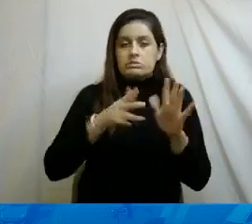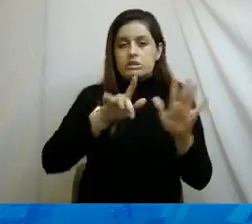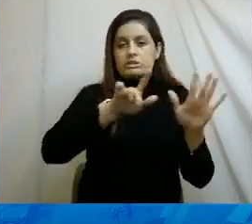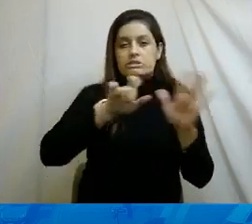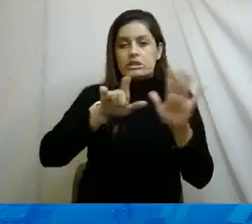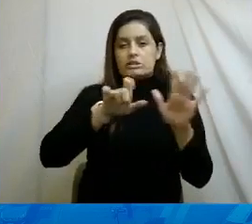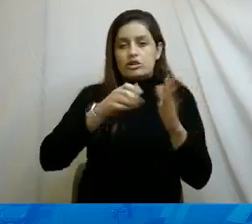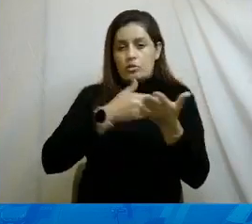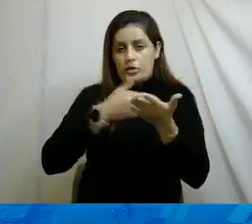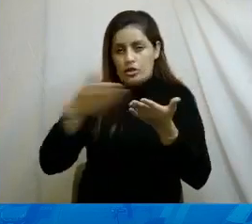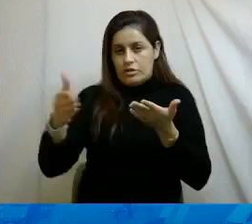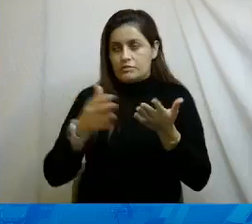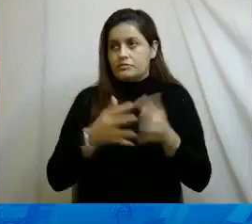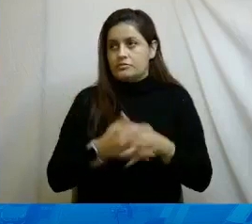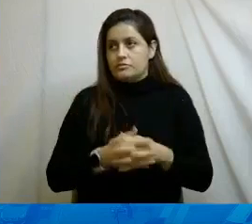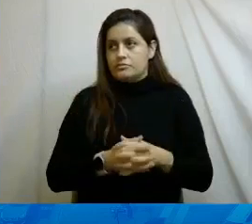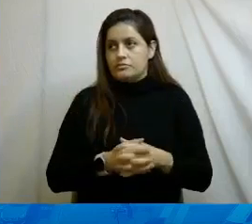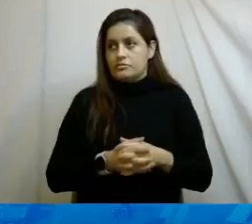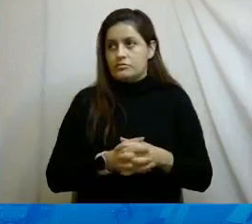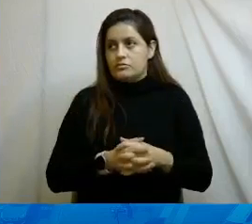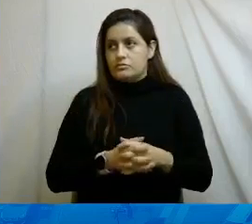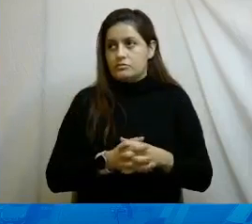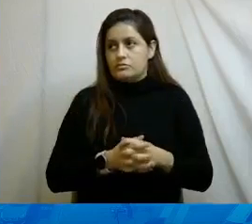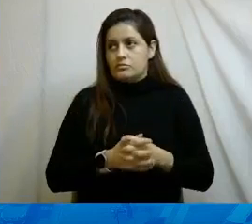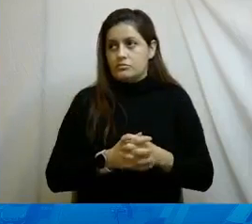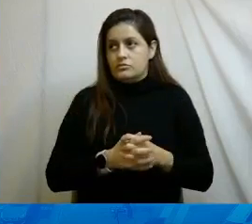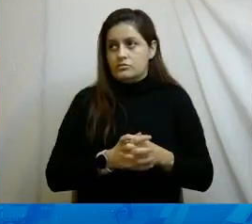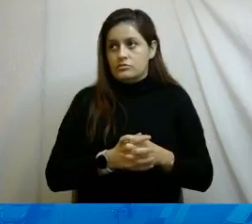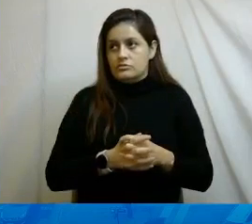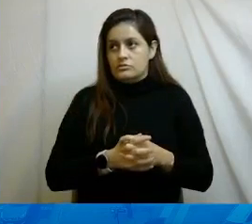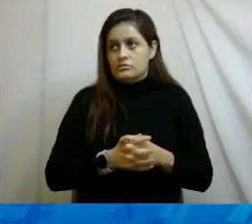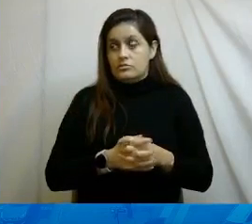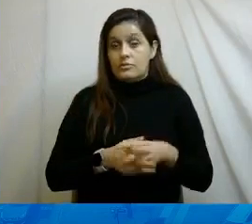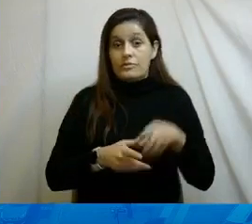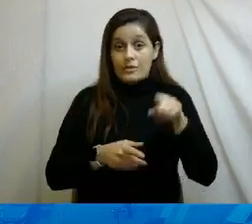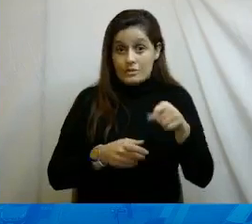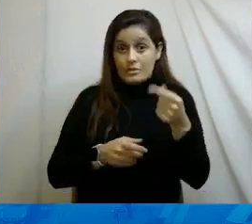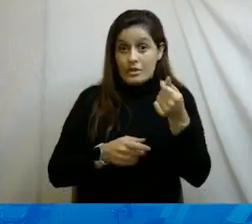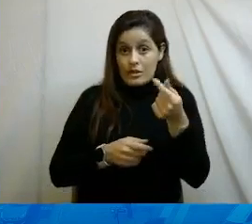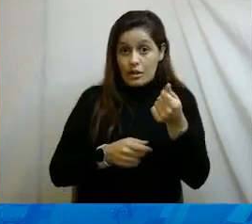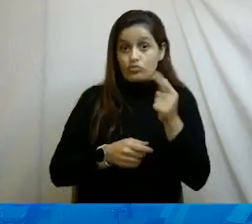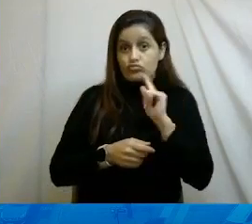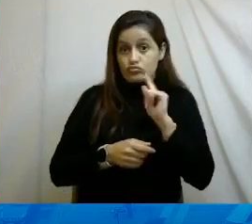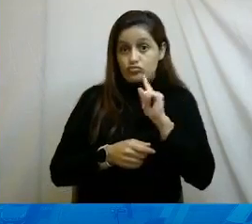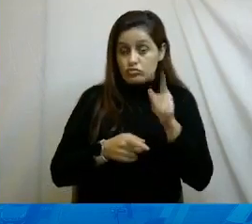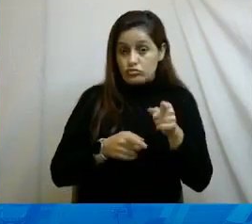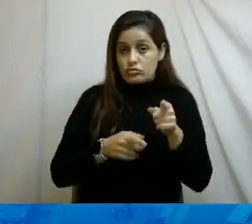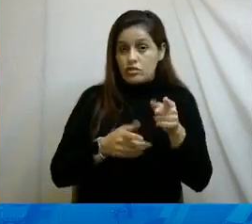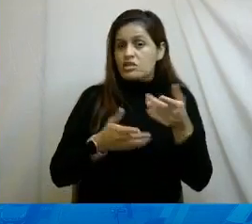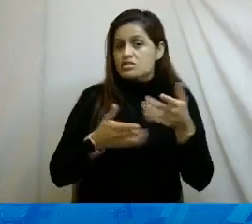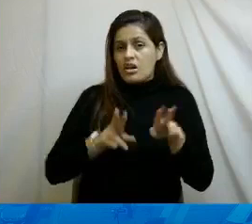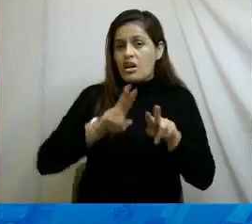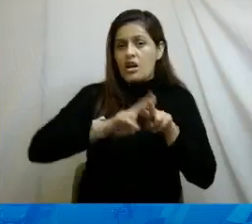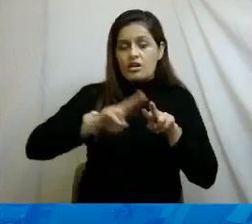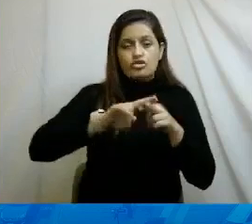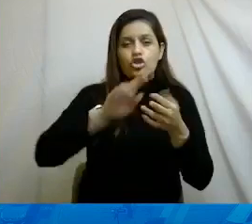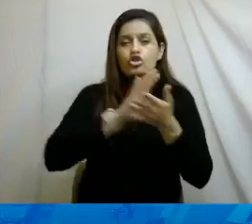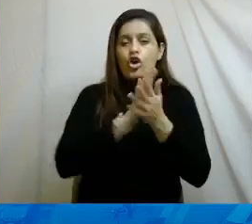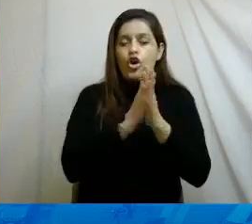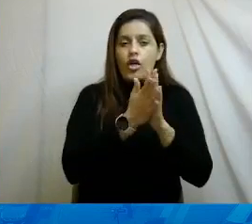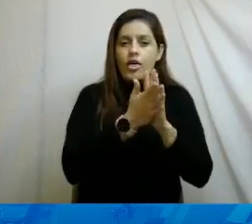millones, no me acuerdo el monto, falta un tercero. Ese acuerdo que hoy, de hecho, se hizo toda la vuelta